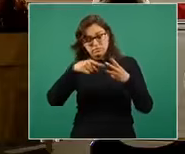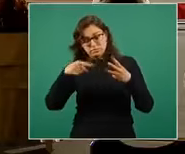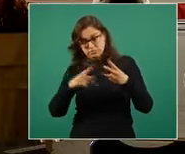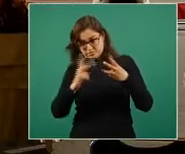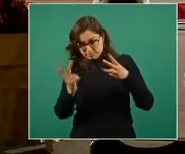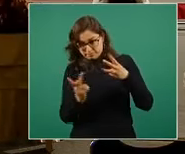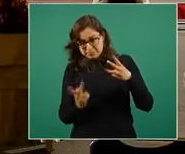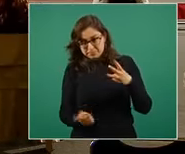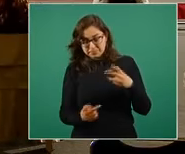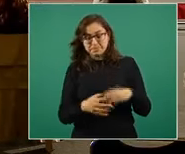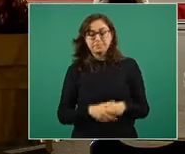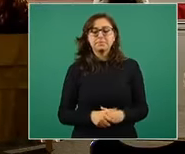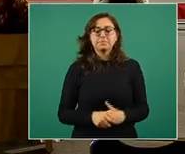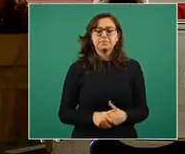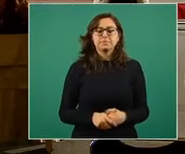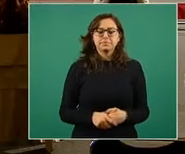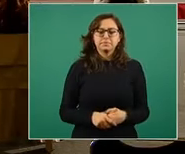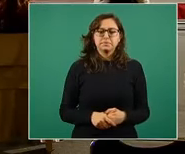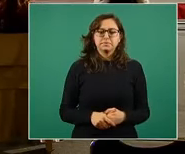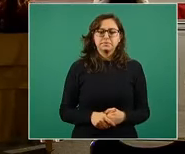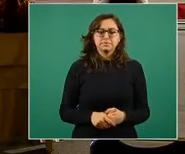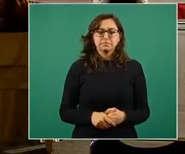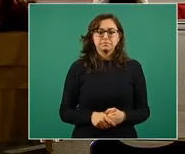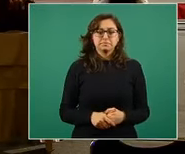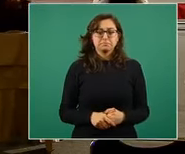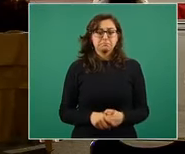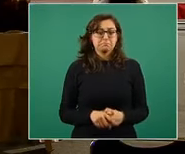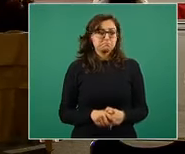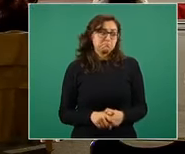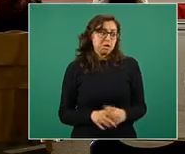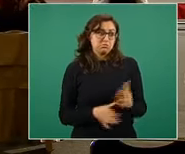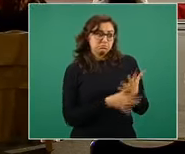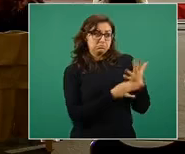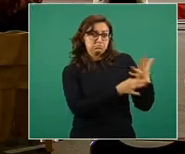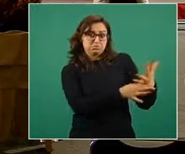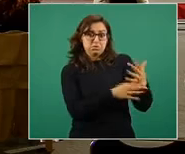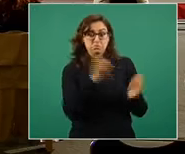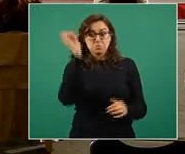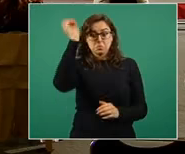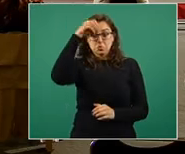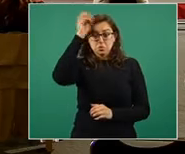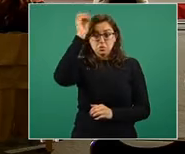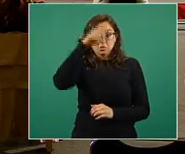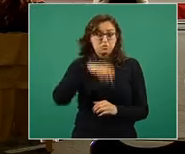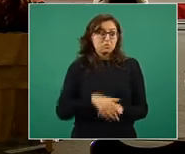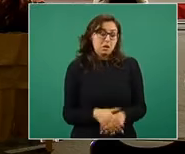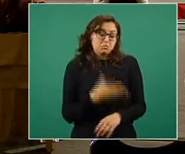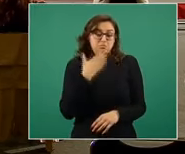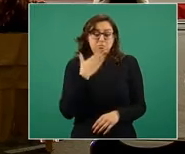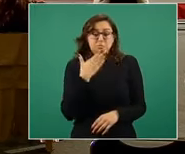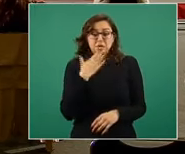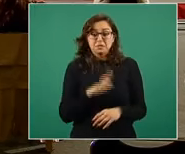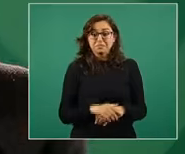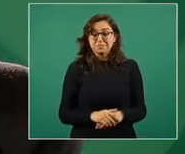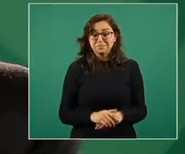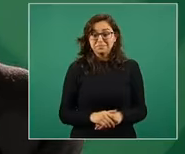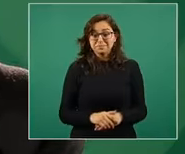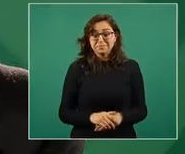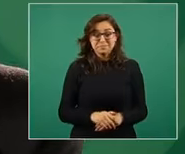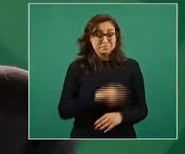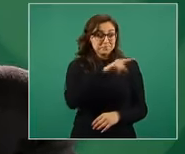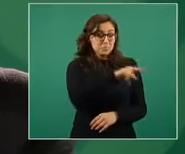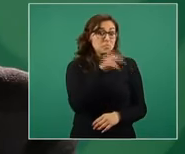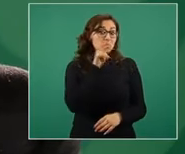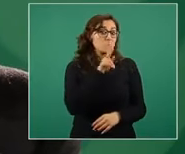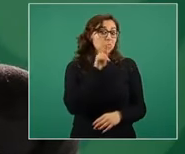no? Opinión respecto a lo que alguien dice, pues adelante. Cada quien, como hemos dicho siempre, es responsable de lo que dice. Quien tiene